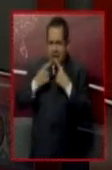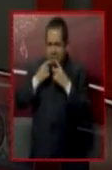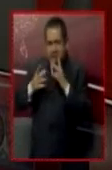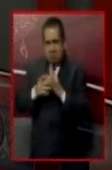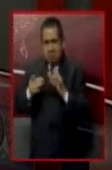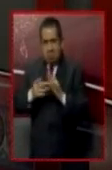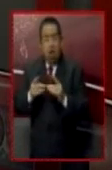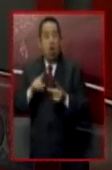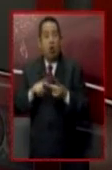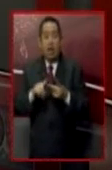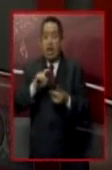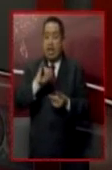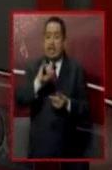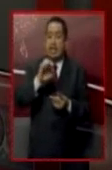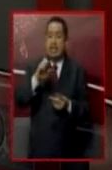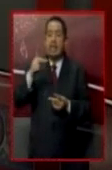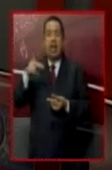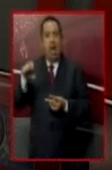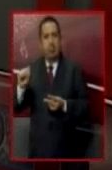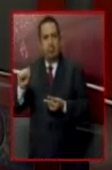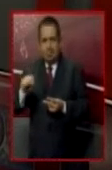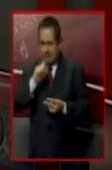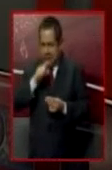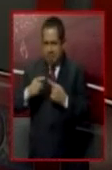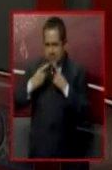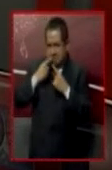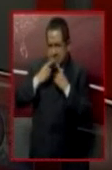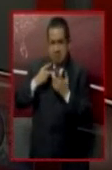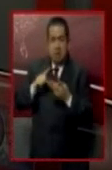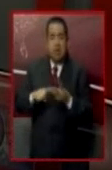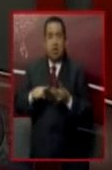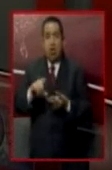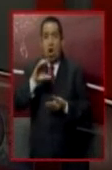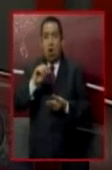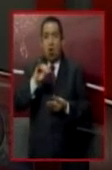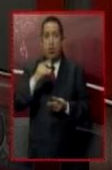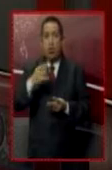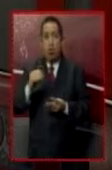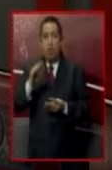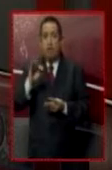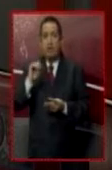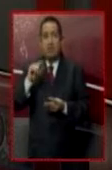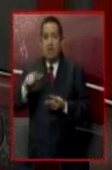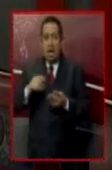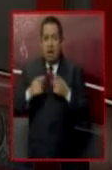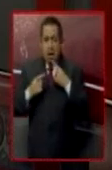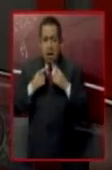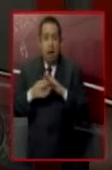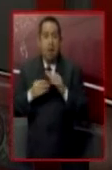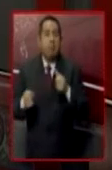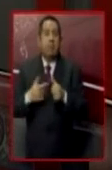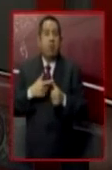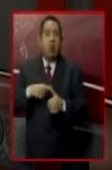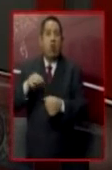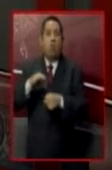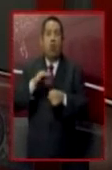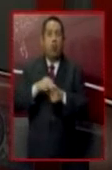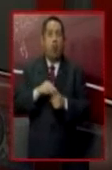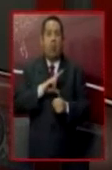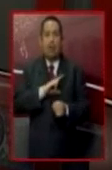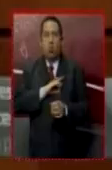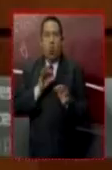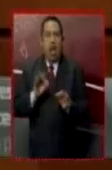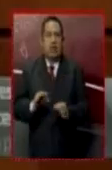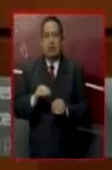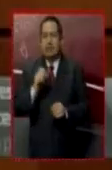la Ley del Impuesto Especial sobre Producción y Servicios, el IEPS, el Código Fiscal de la Federación, y en primer lugar se presentaron los votos particulares de